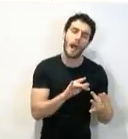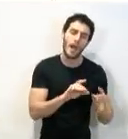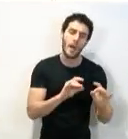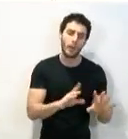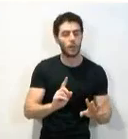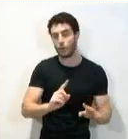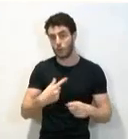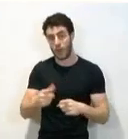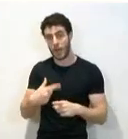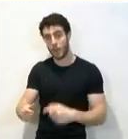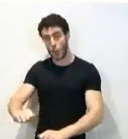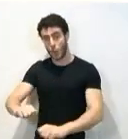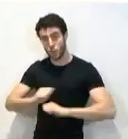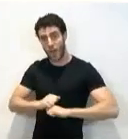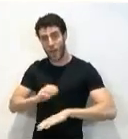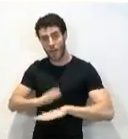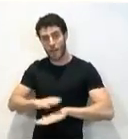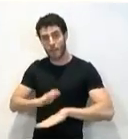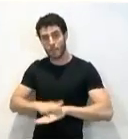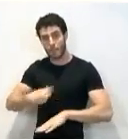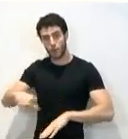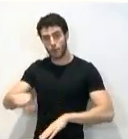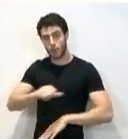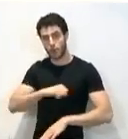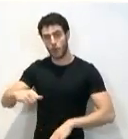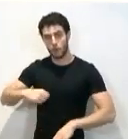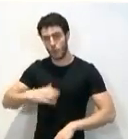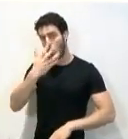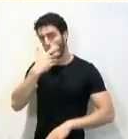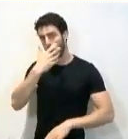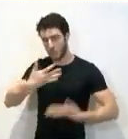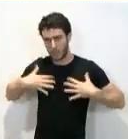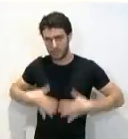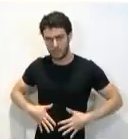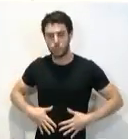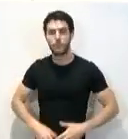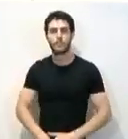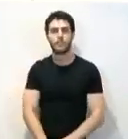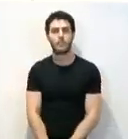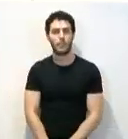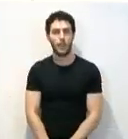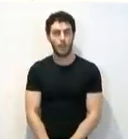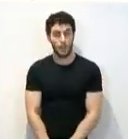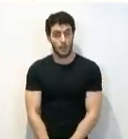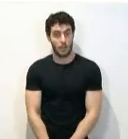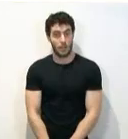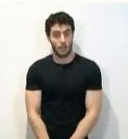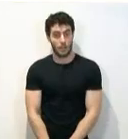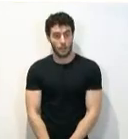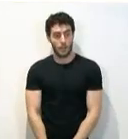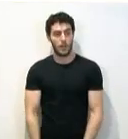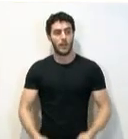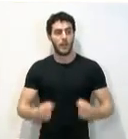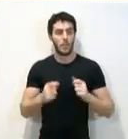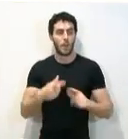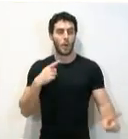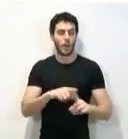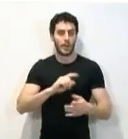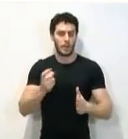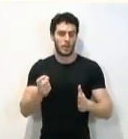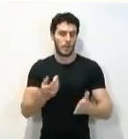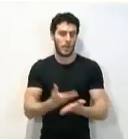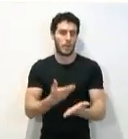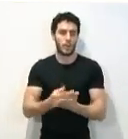los elementos para poder tomar las decisiones con conocimiento de causa. Y este es un poco el objetivo de ello.